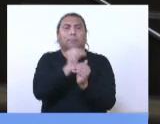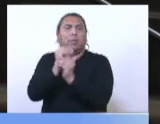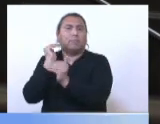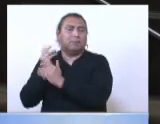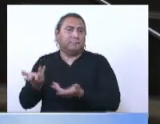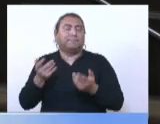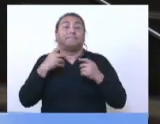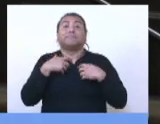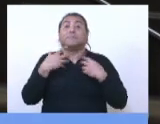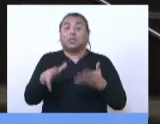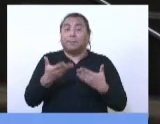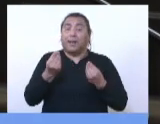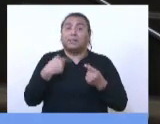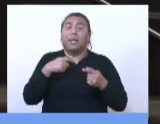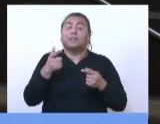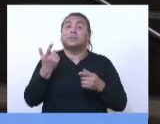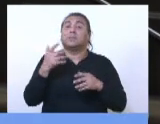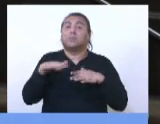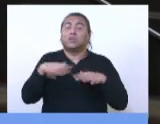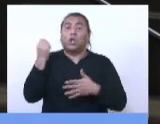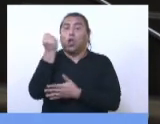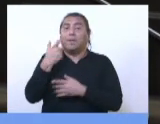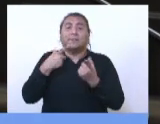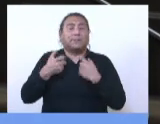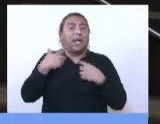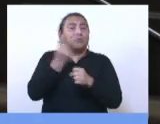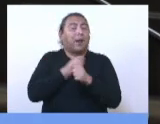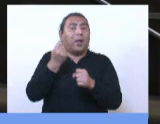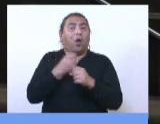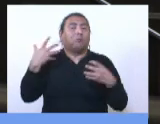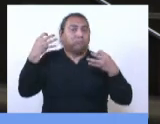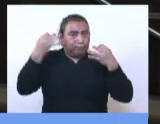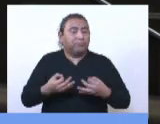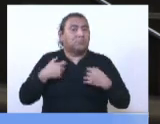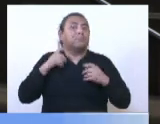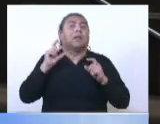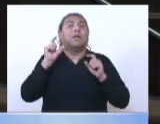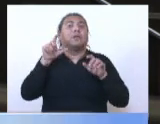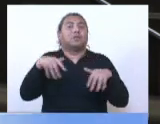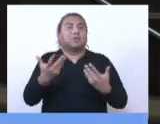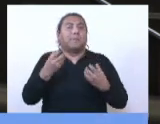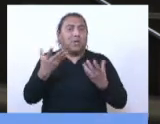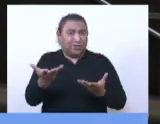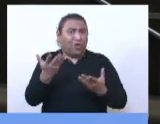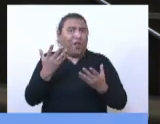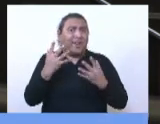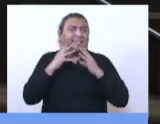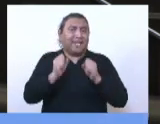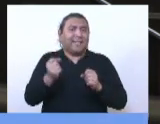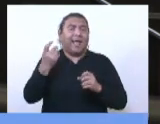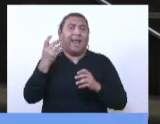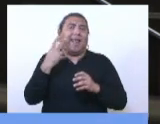y para recomponer la situación económica hace falta un trabajo integral del esquema económico en eso está el grupo por eso la secretaria energía está dentro de economía